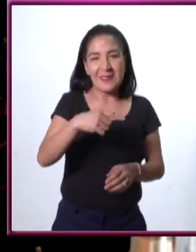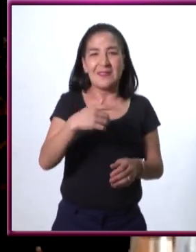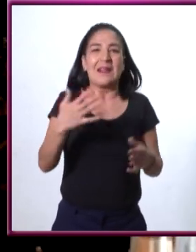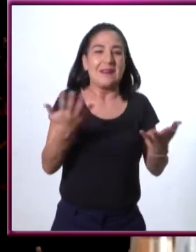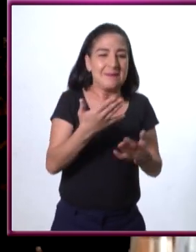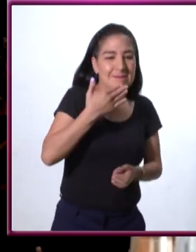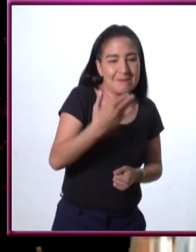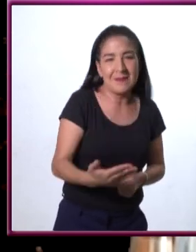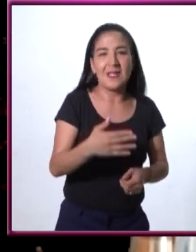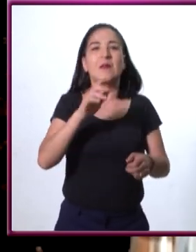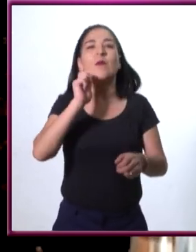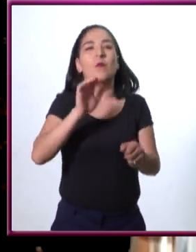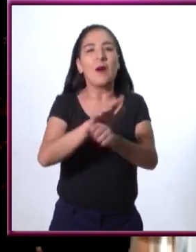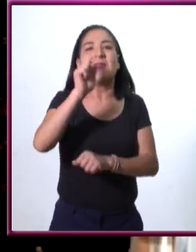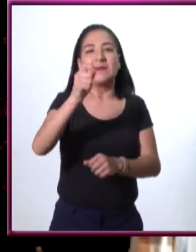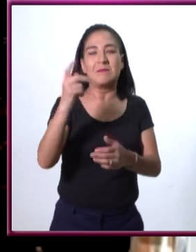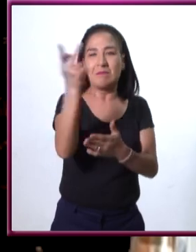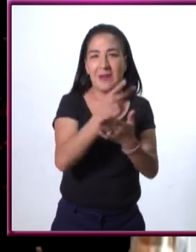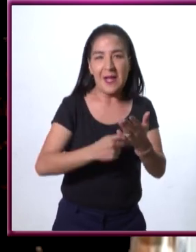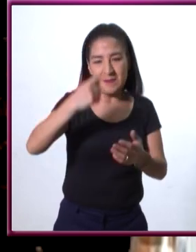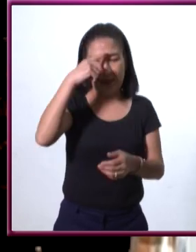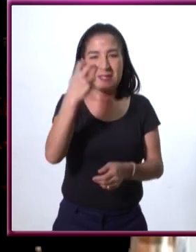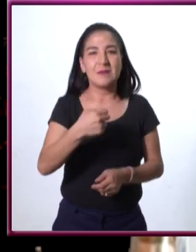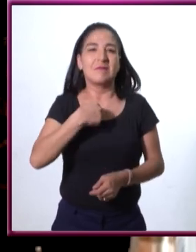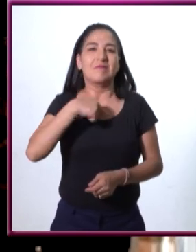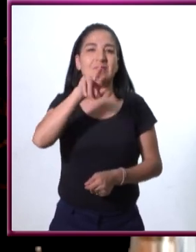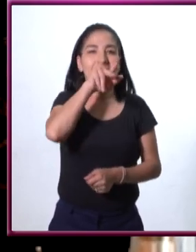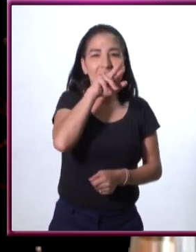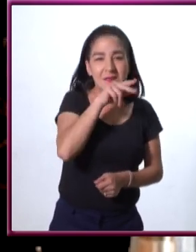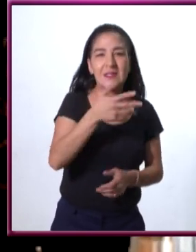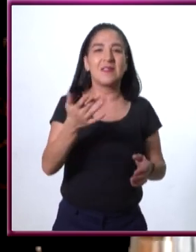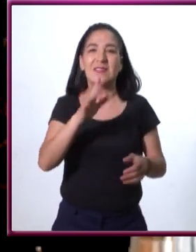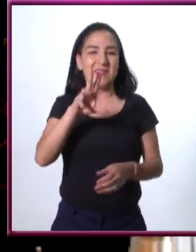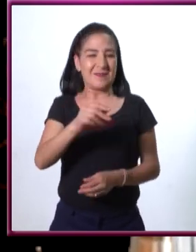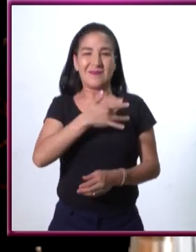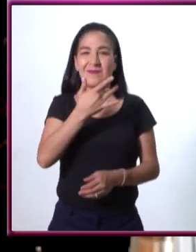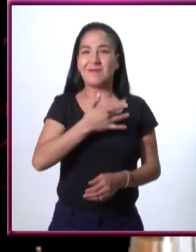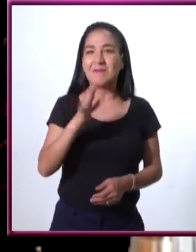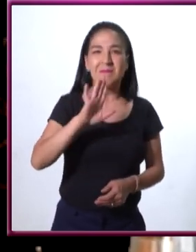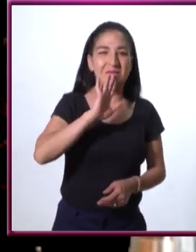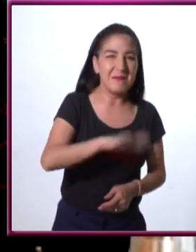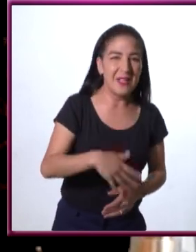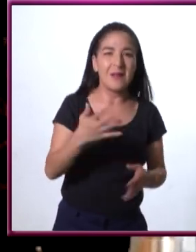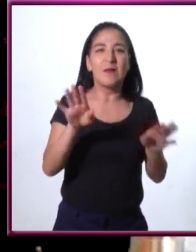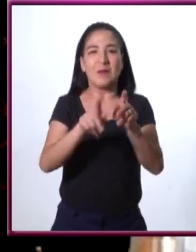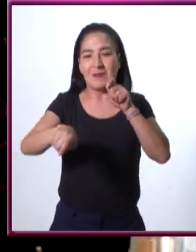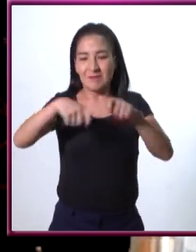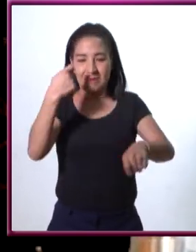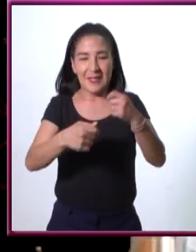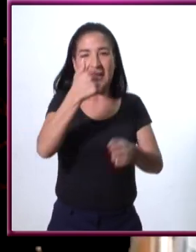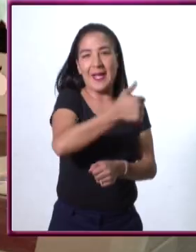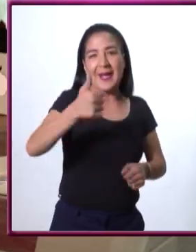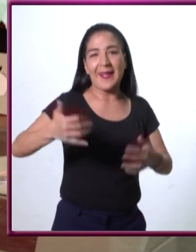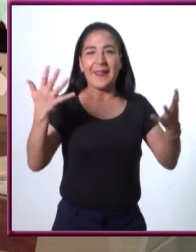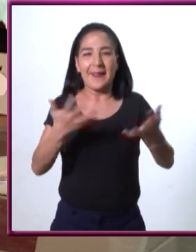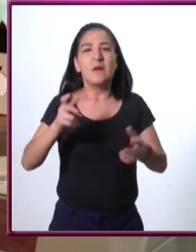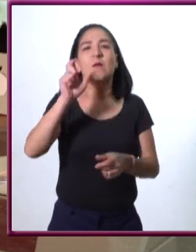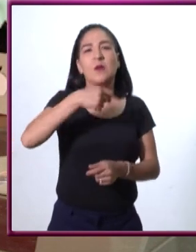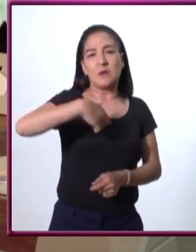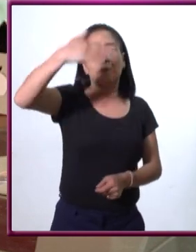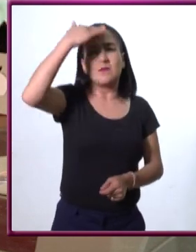debemos ampliar la información como lo hemos hecho en estos programas de aprendizaje propio como padres, porque nadie nos enseña a